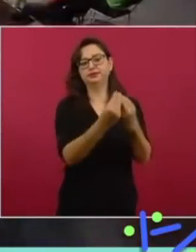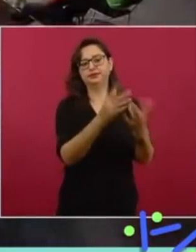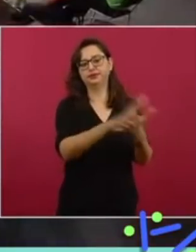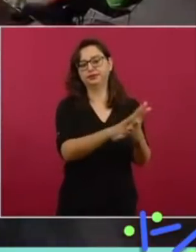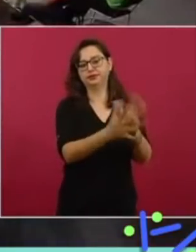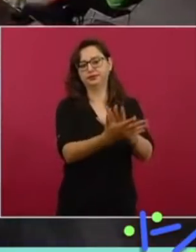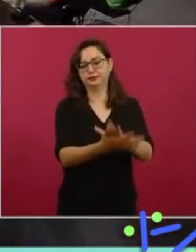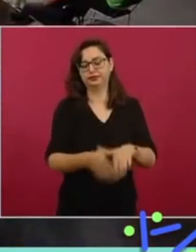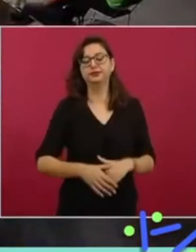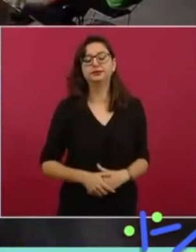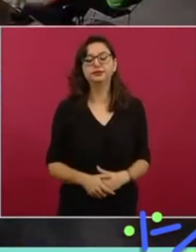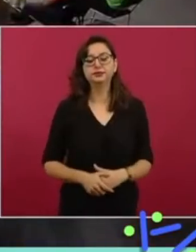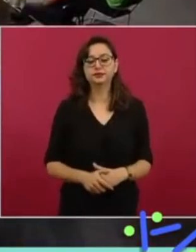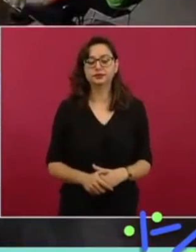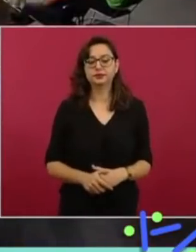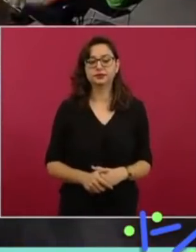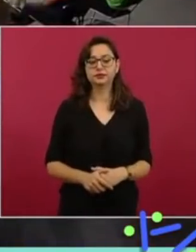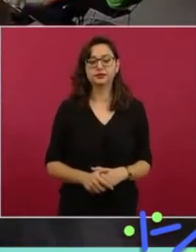Pero